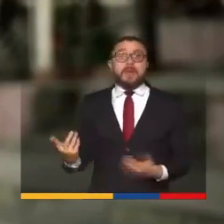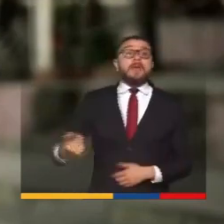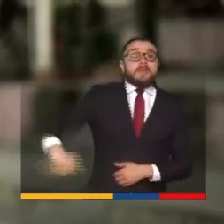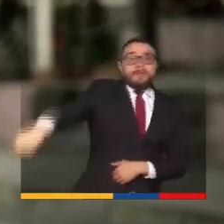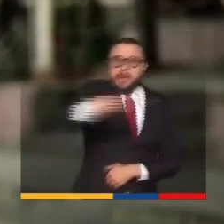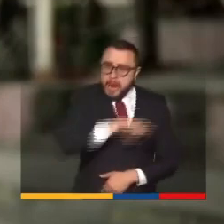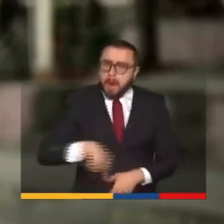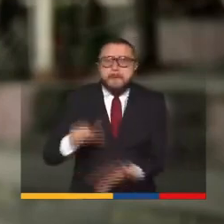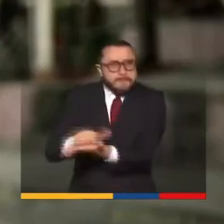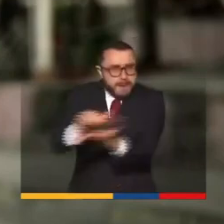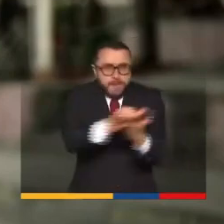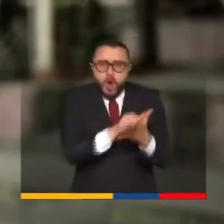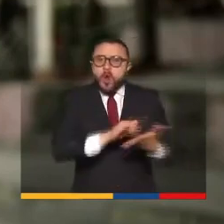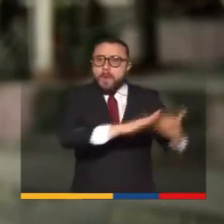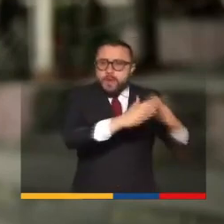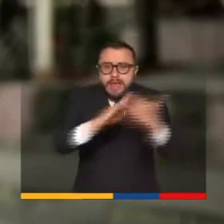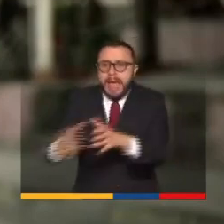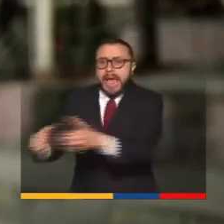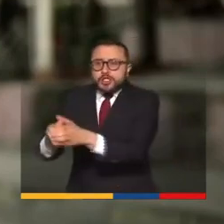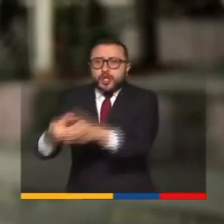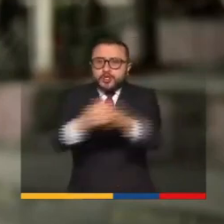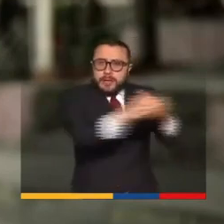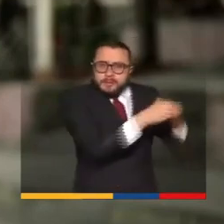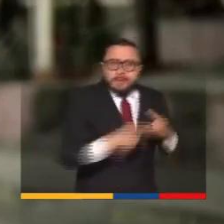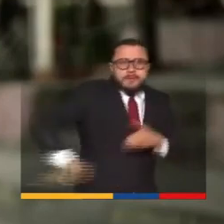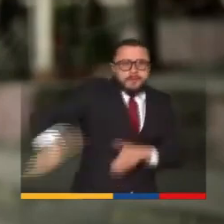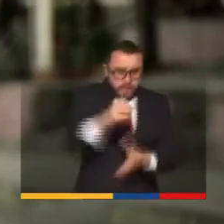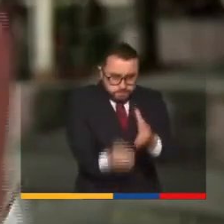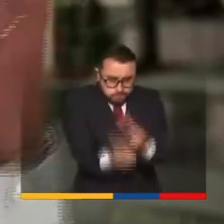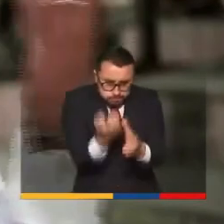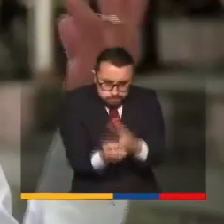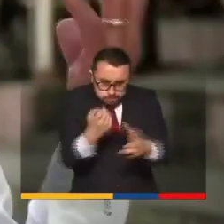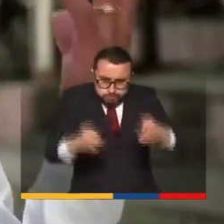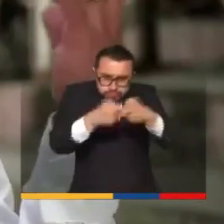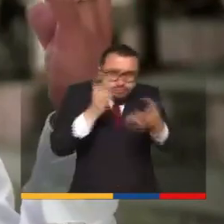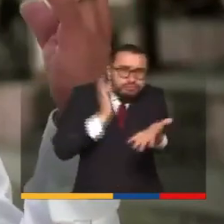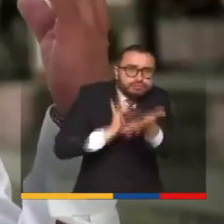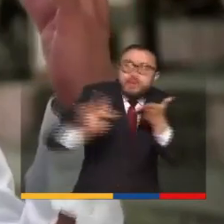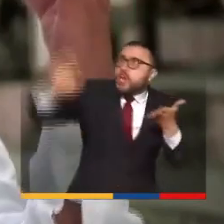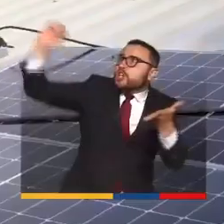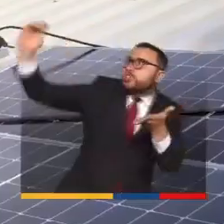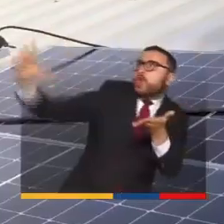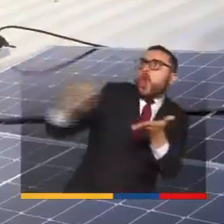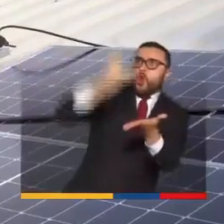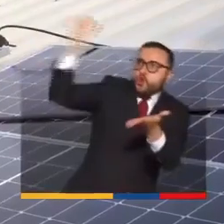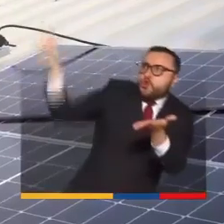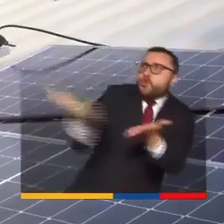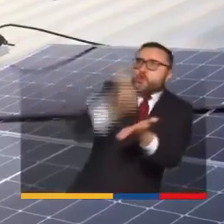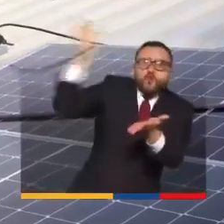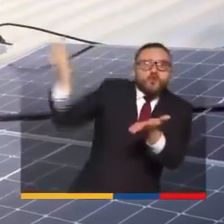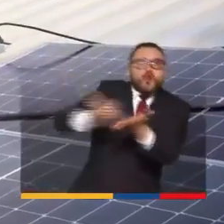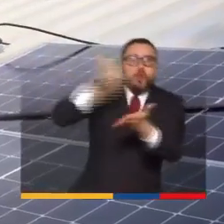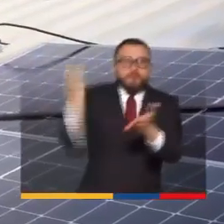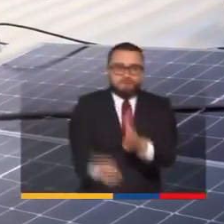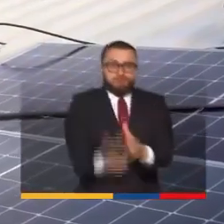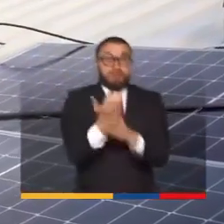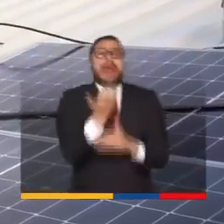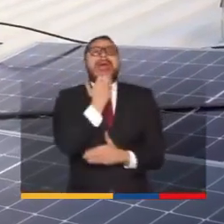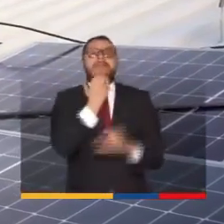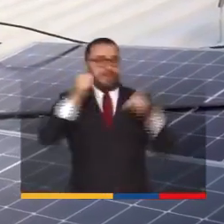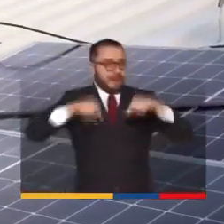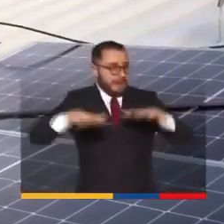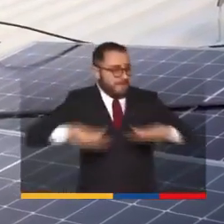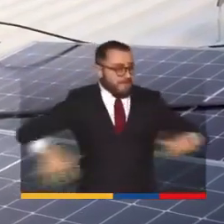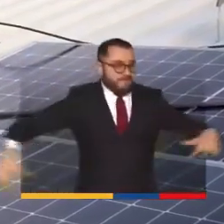ser dueñas de generadores de energías limpias alimentadas por el sol. Este barrio, solo transformando sus techos